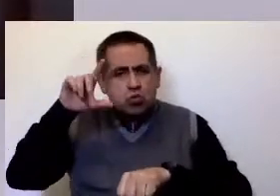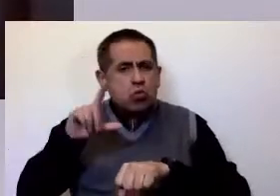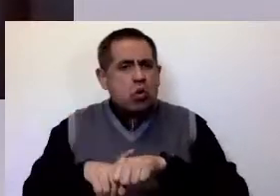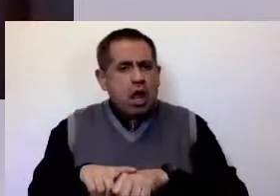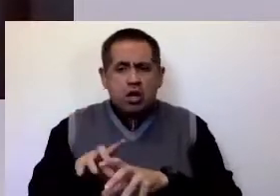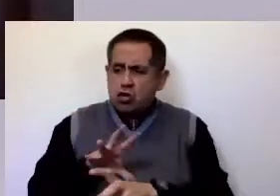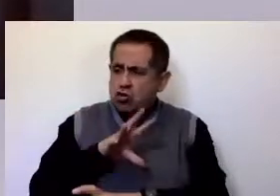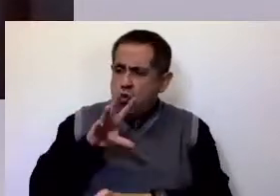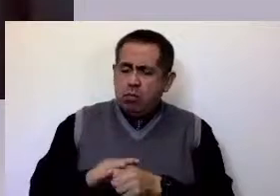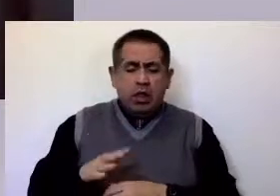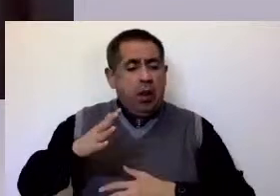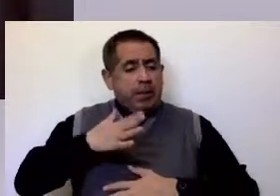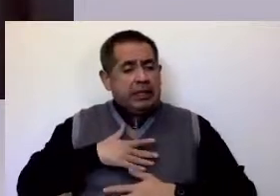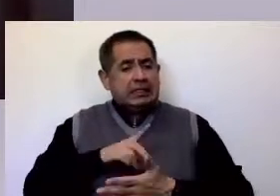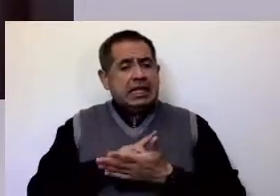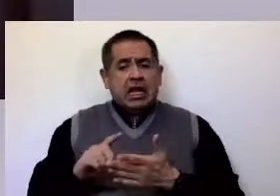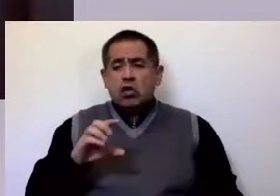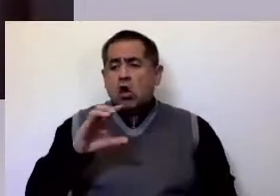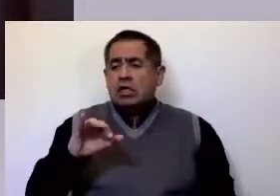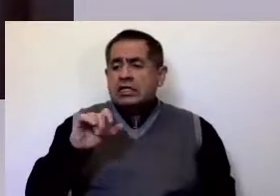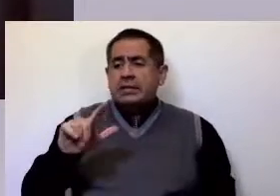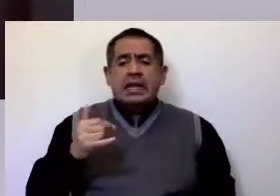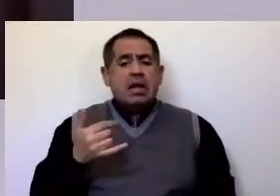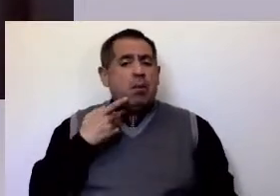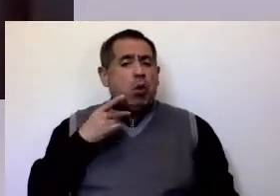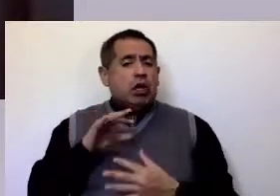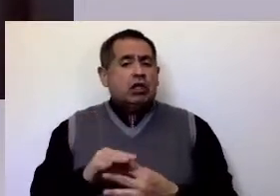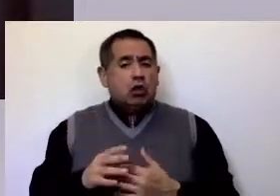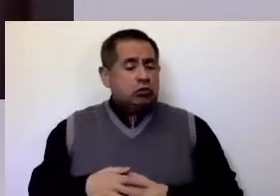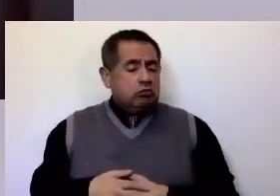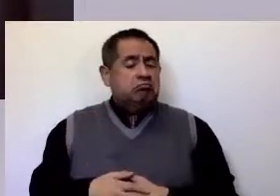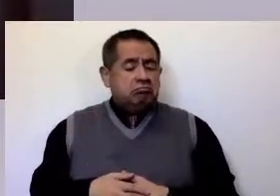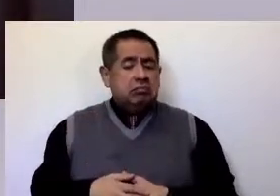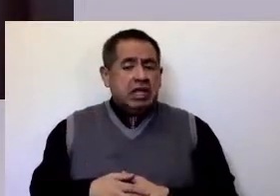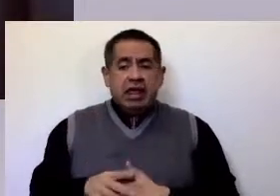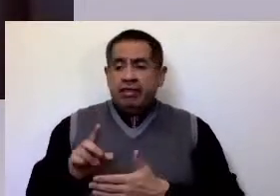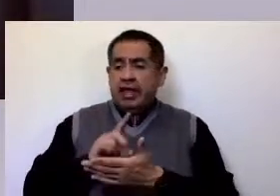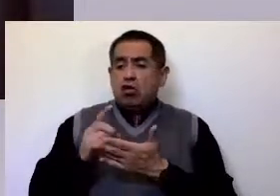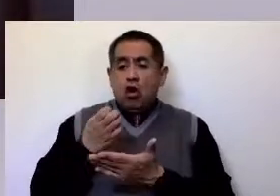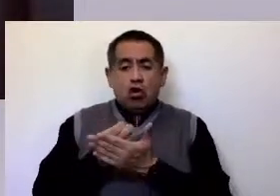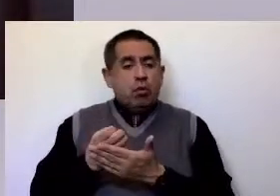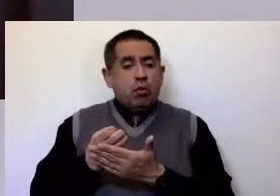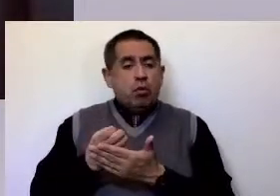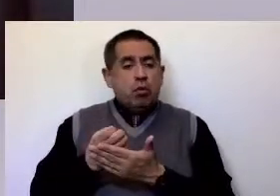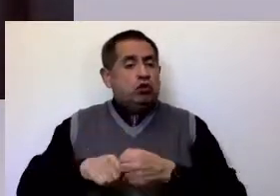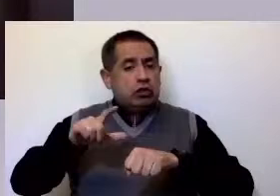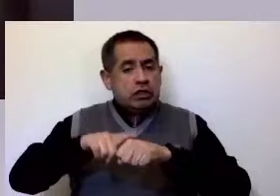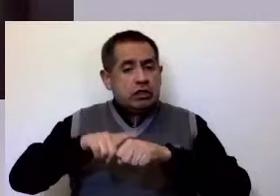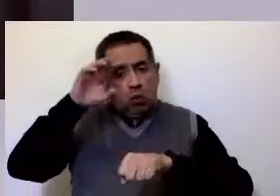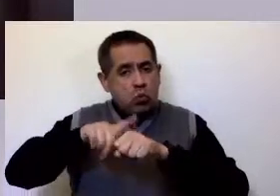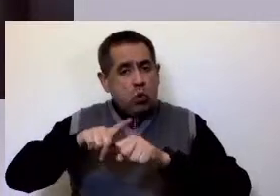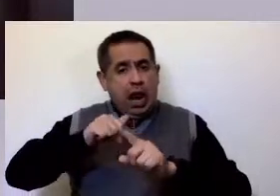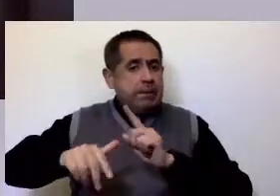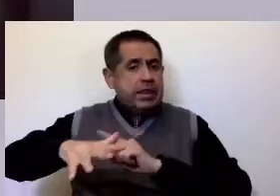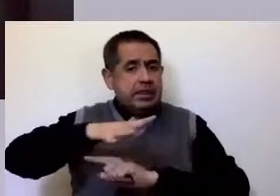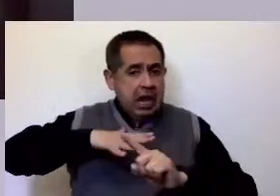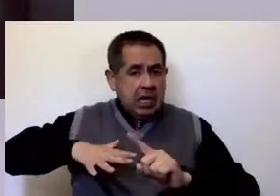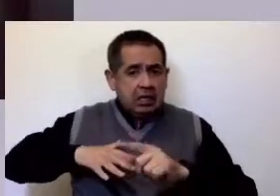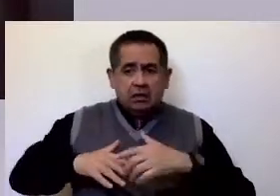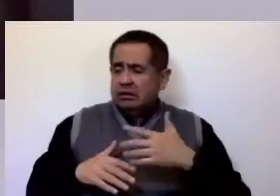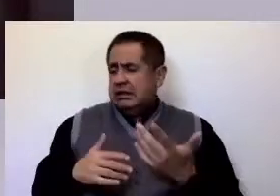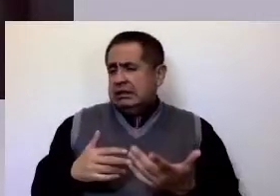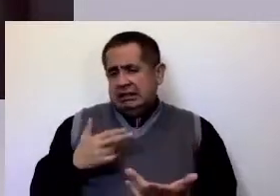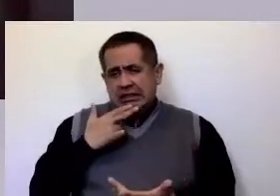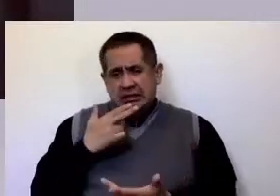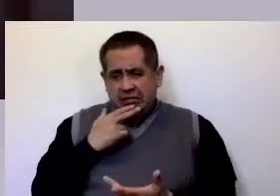como sus derechos civiles y políticos los derechos económicos sociales y culturales y ambientales a fin de cuentas son una